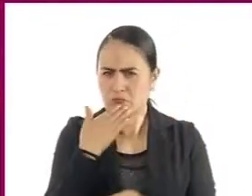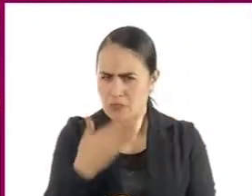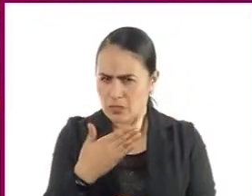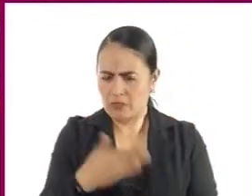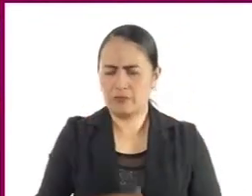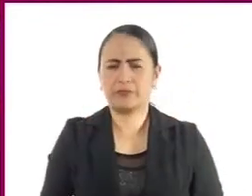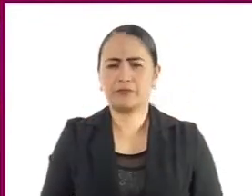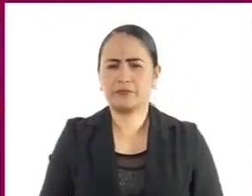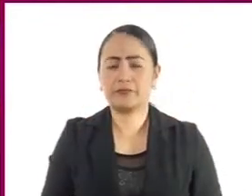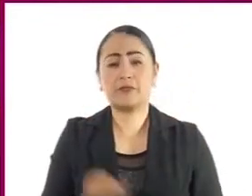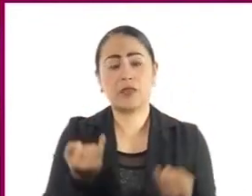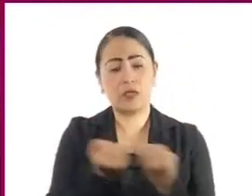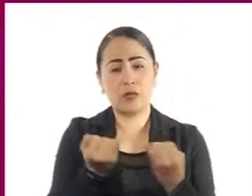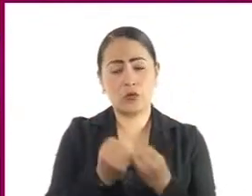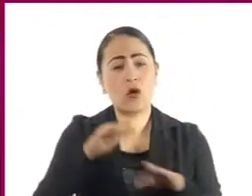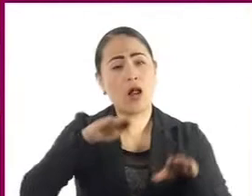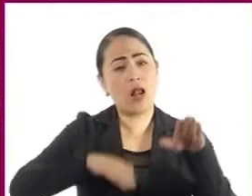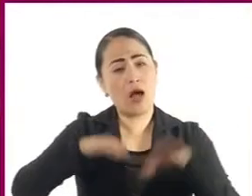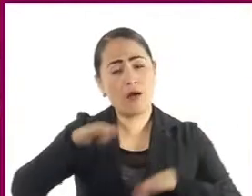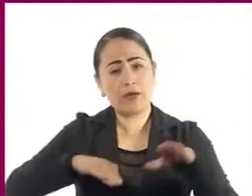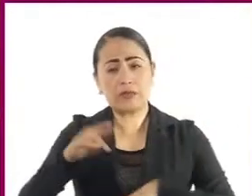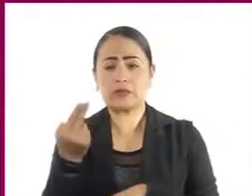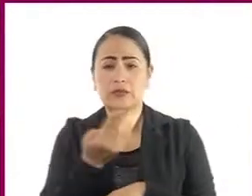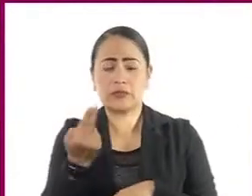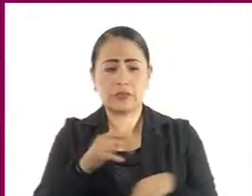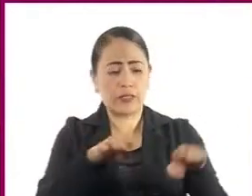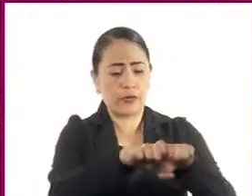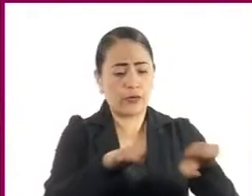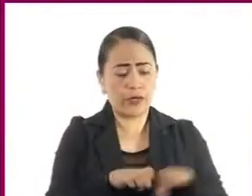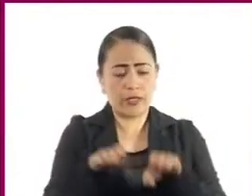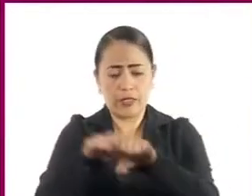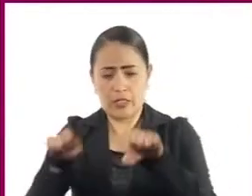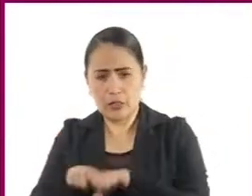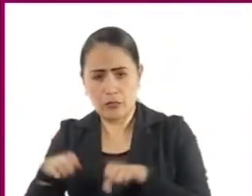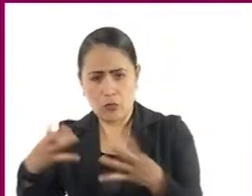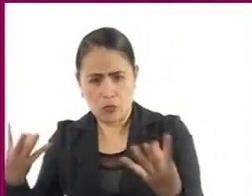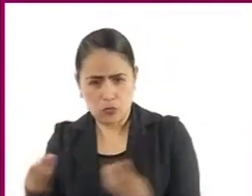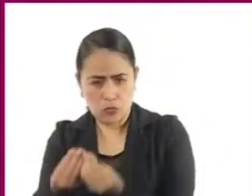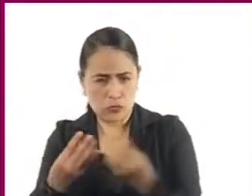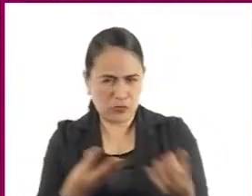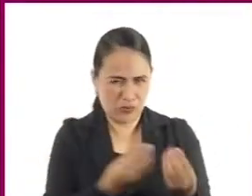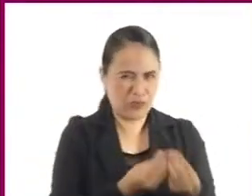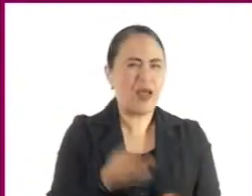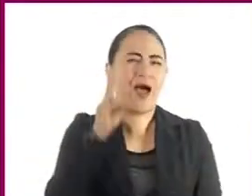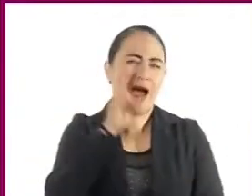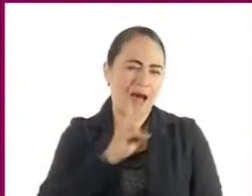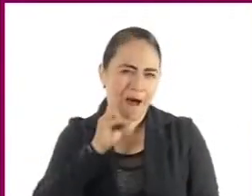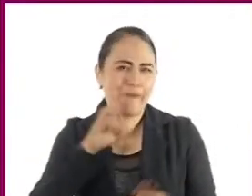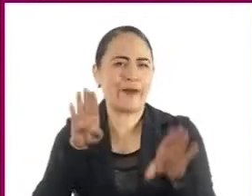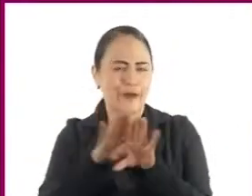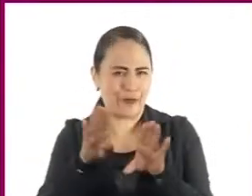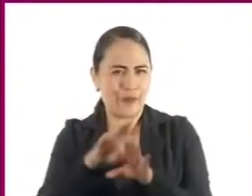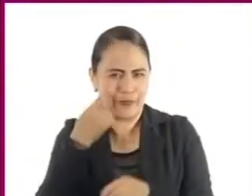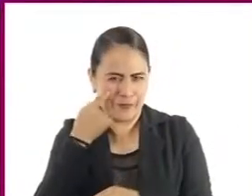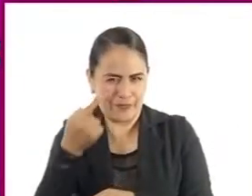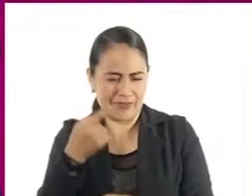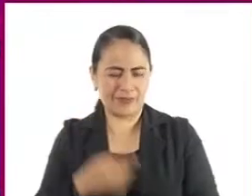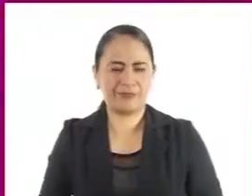en muchas ocasiones deben trabajar en conjunto para lograrlo. Acompáñenos a ver el siguiente